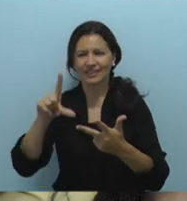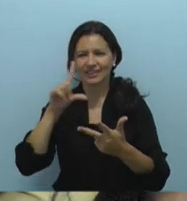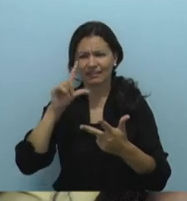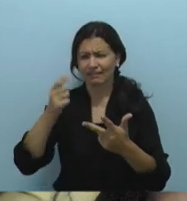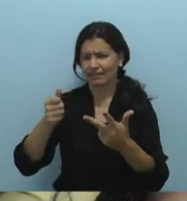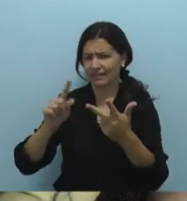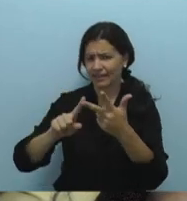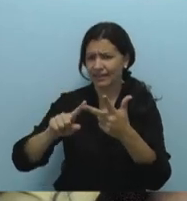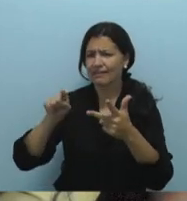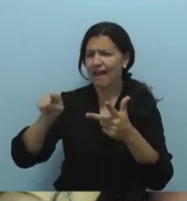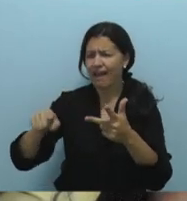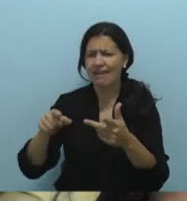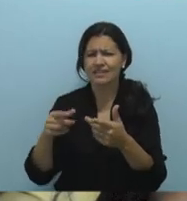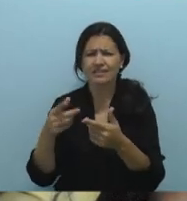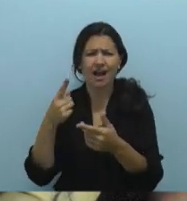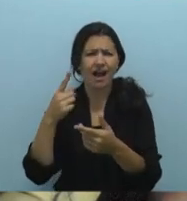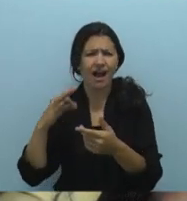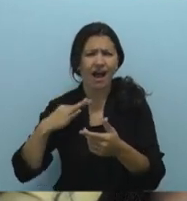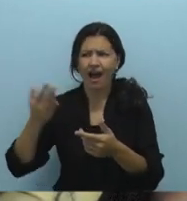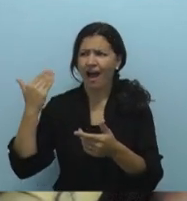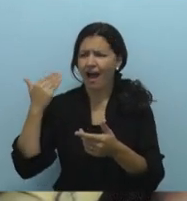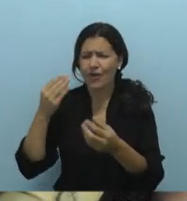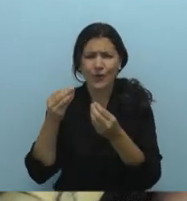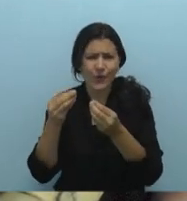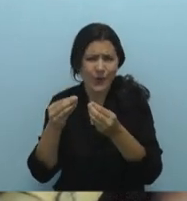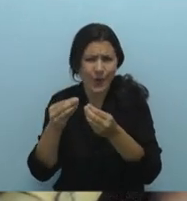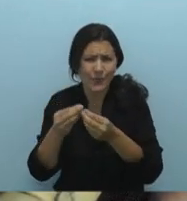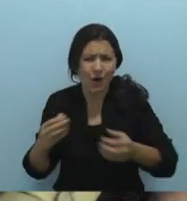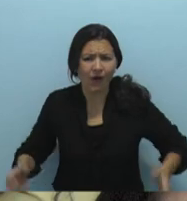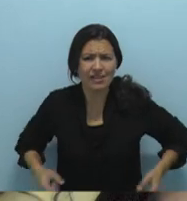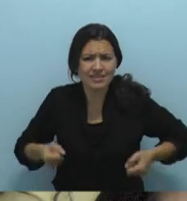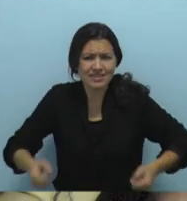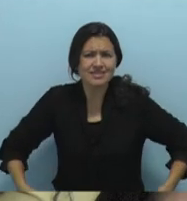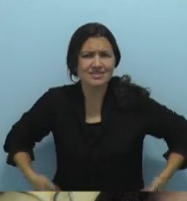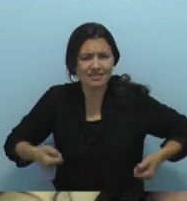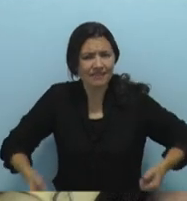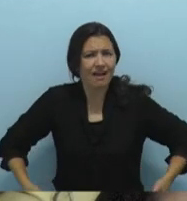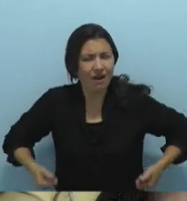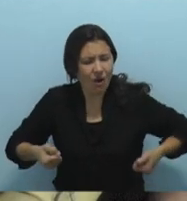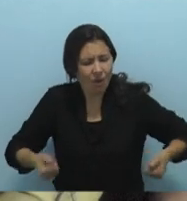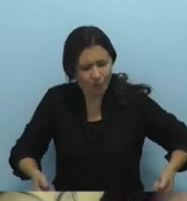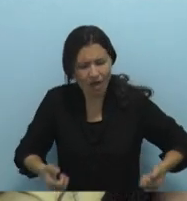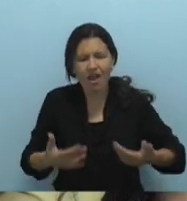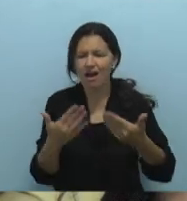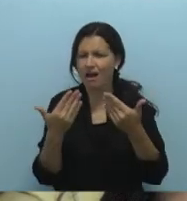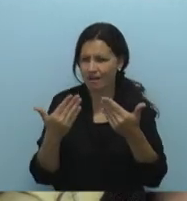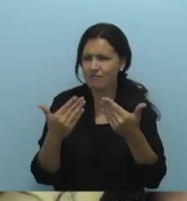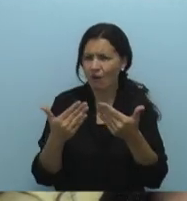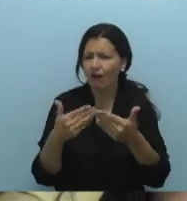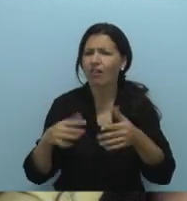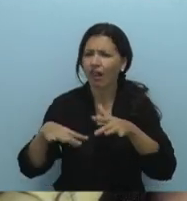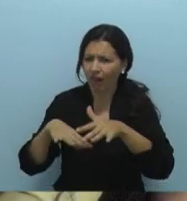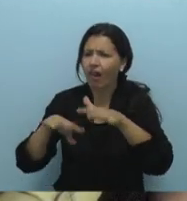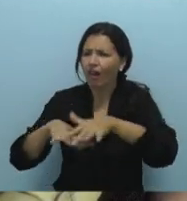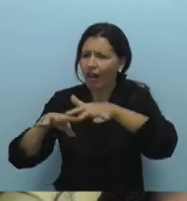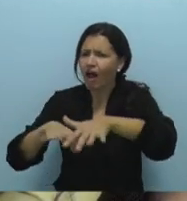años la hacía en una silla de ruedas, y fue una fantástica luchadora en esa trilogía de madres que para nosotros fue